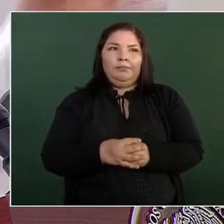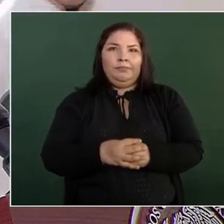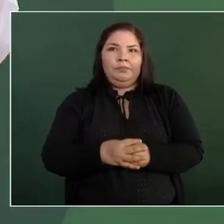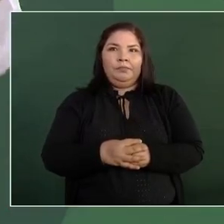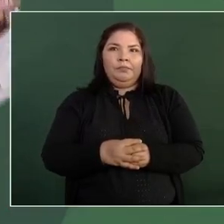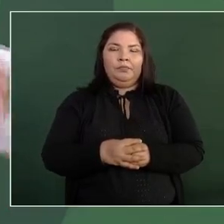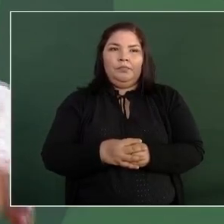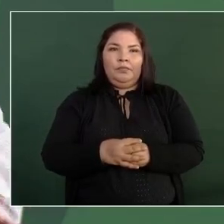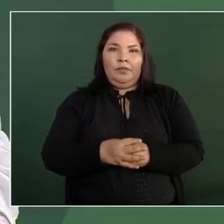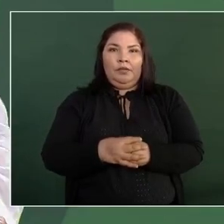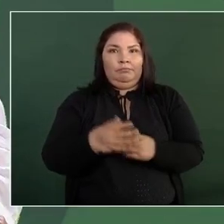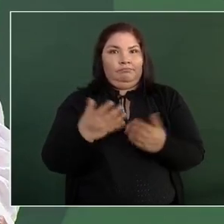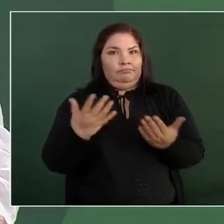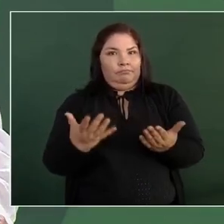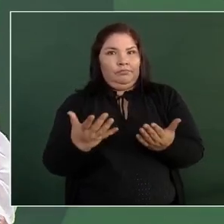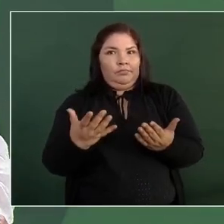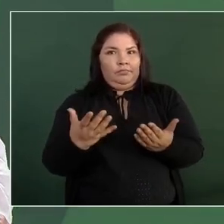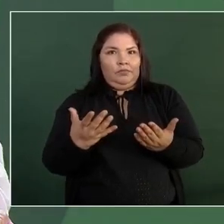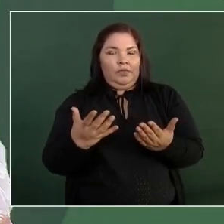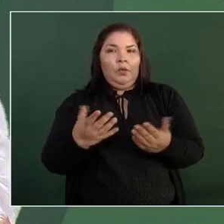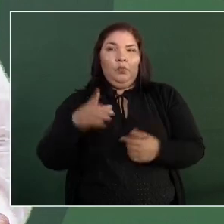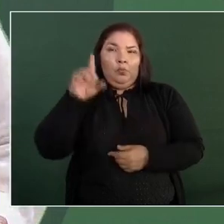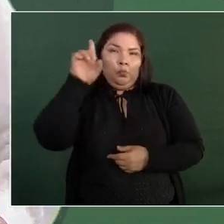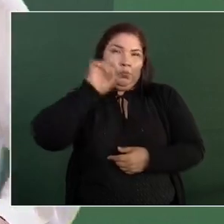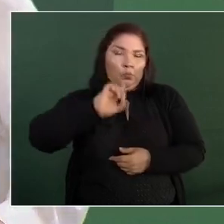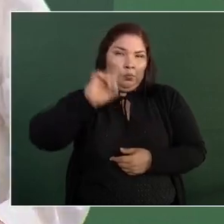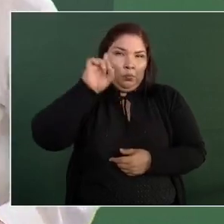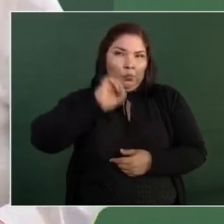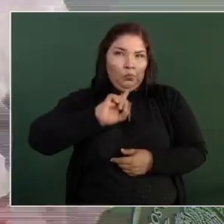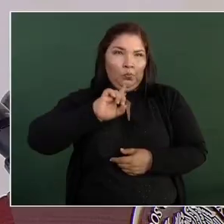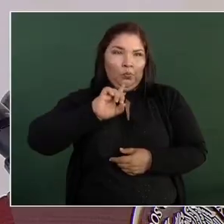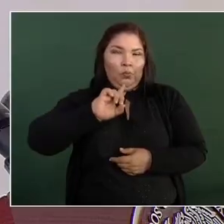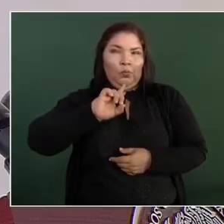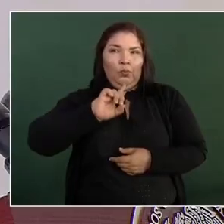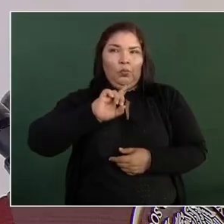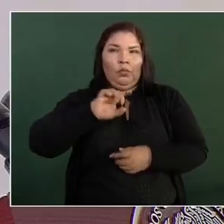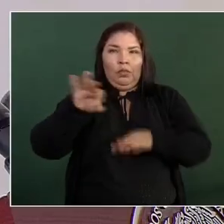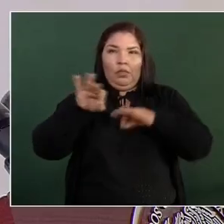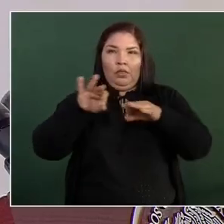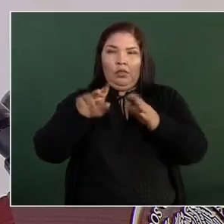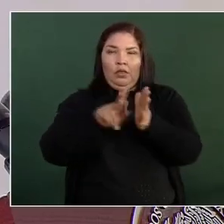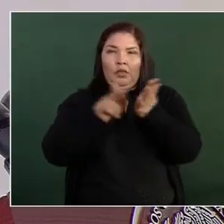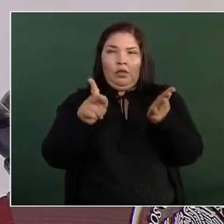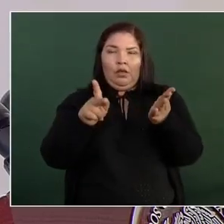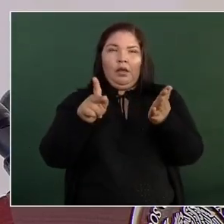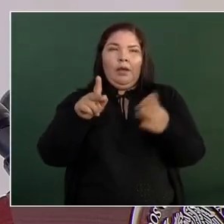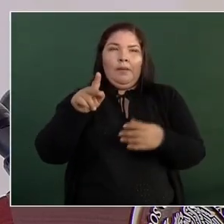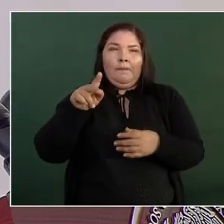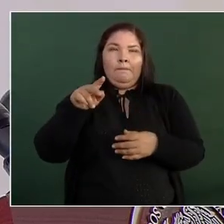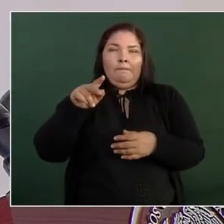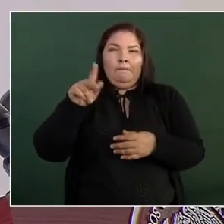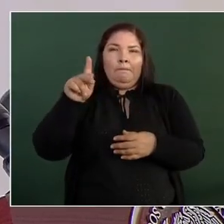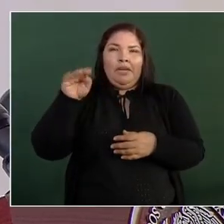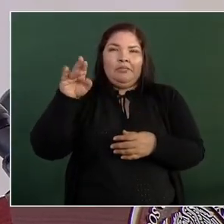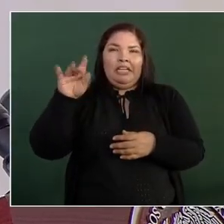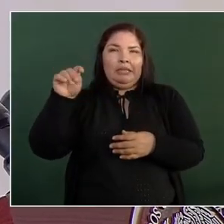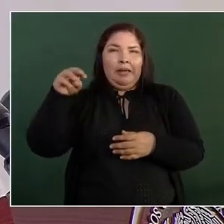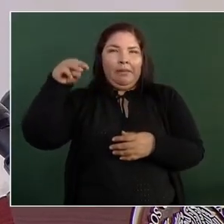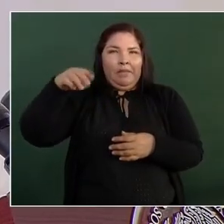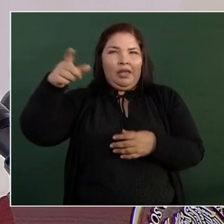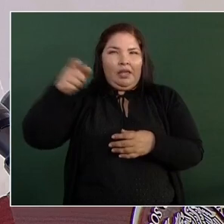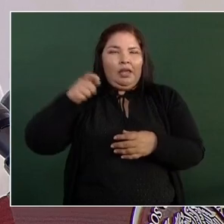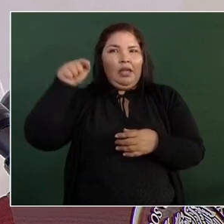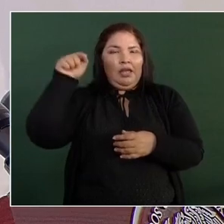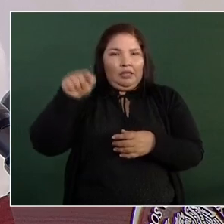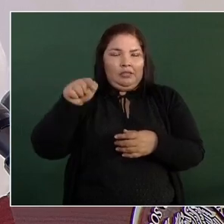es que fuera una persona, una periodista de Perspectiva MX, si mal no recuerdo. Y habló de que